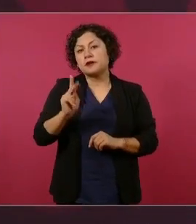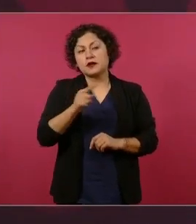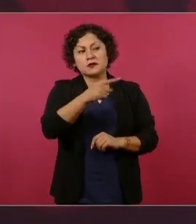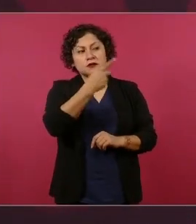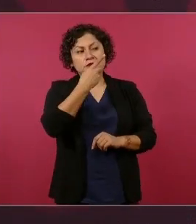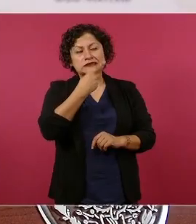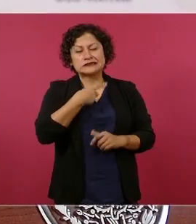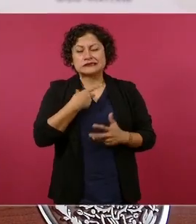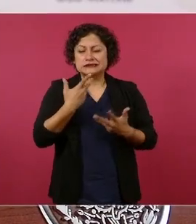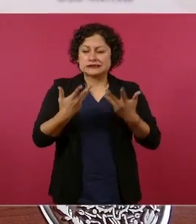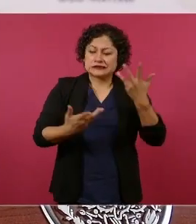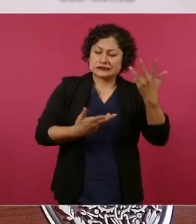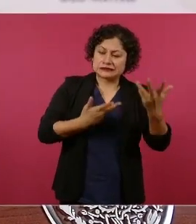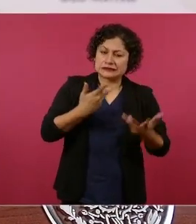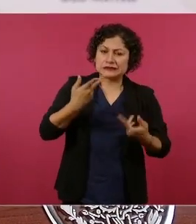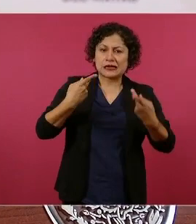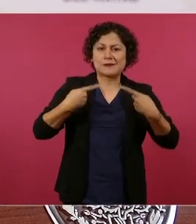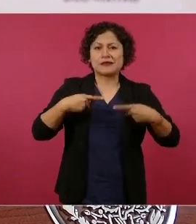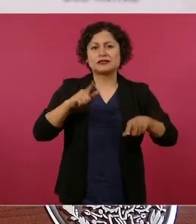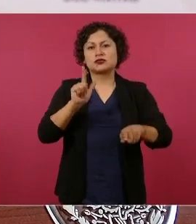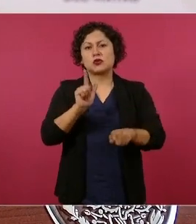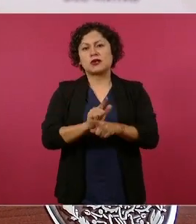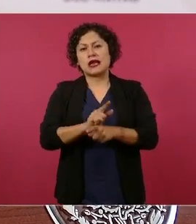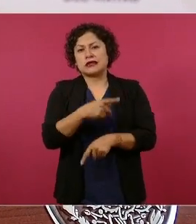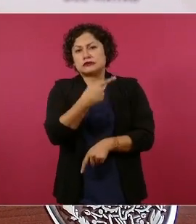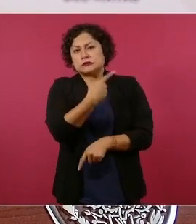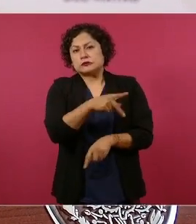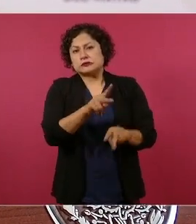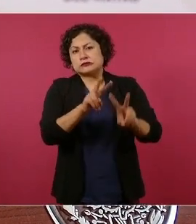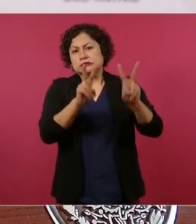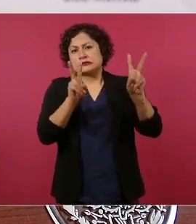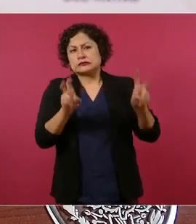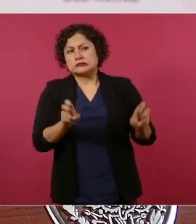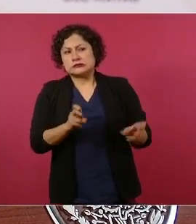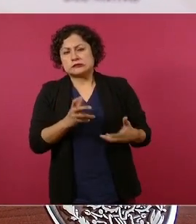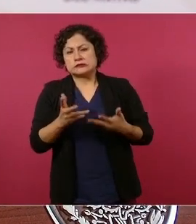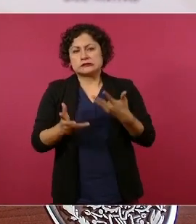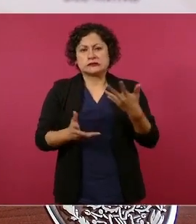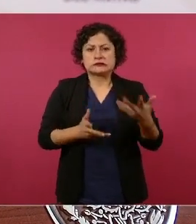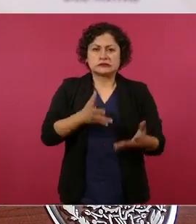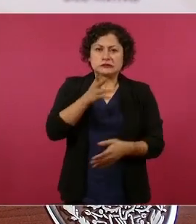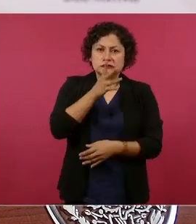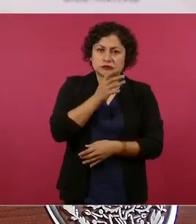impidió ayudarnos en su momento, pero es